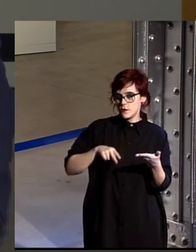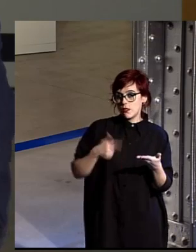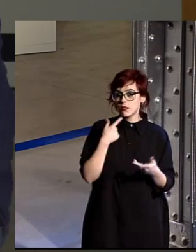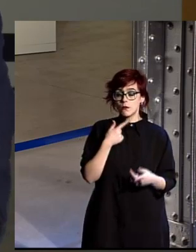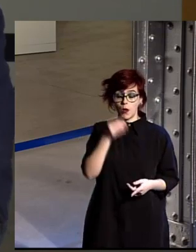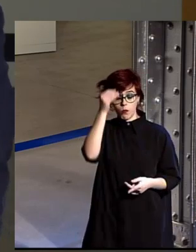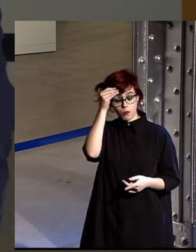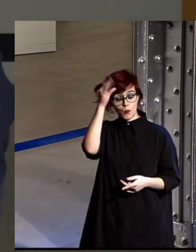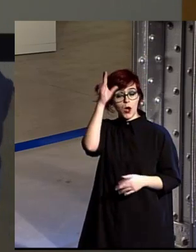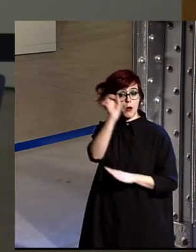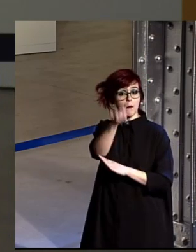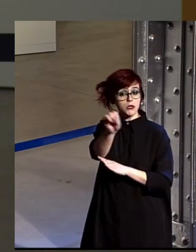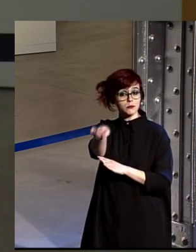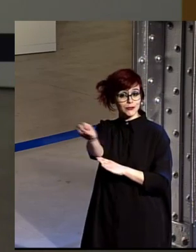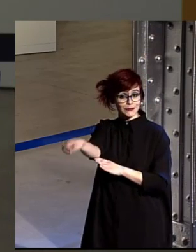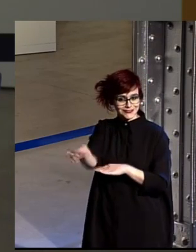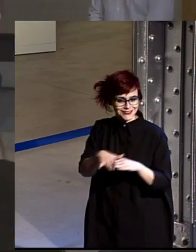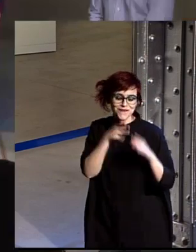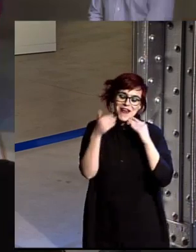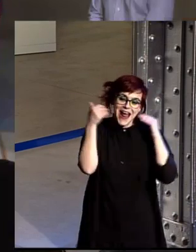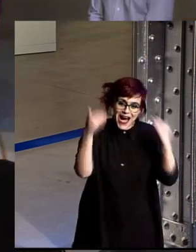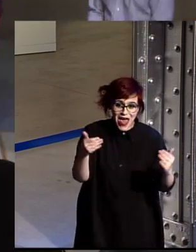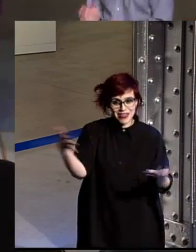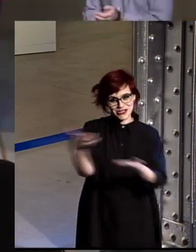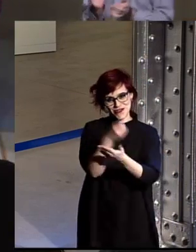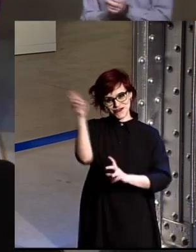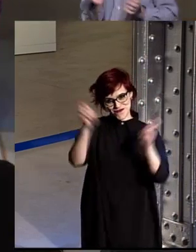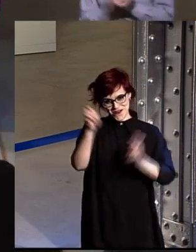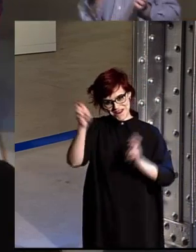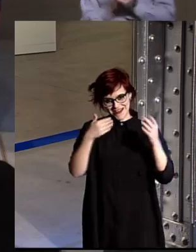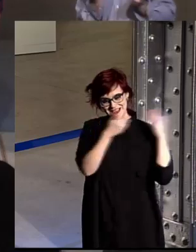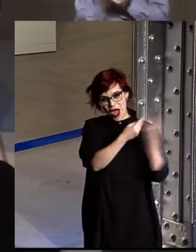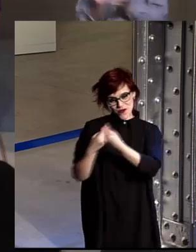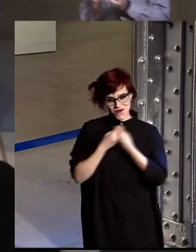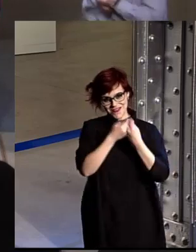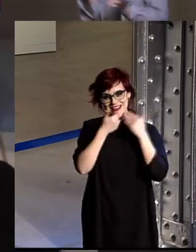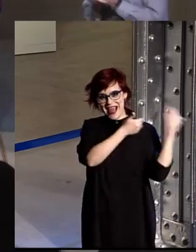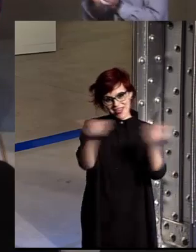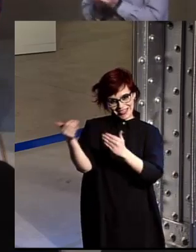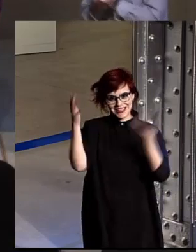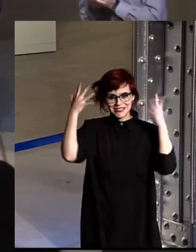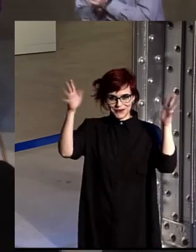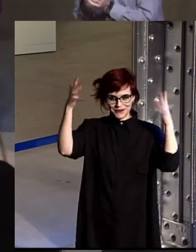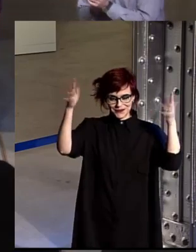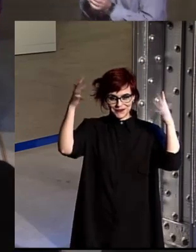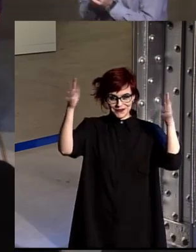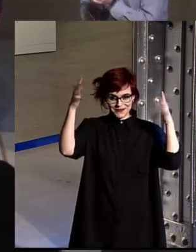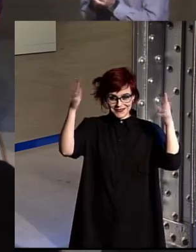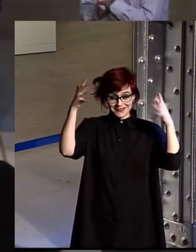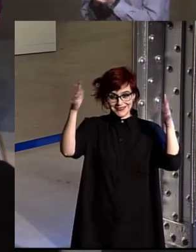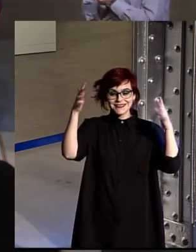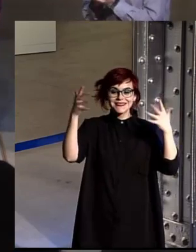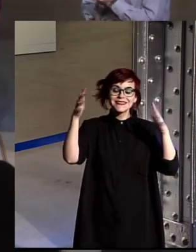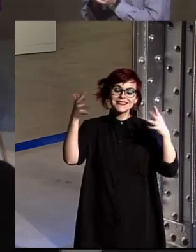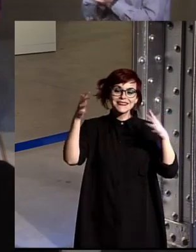muy bien. Bueno, pues con esto nos despedimos. Muchas gracias a todos por habernos acompañado. Y ahora podéis pasaros y que el autor